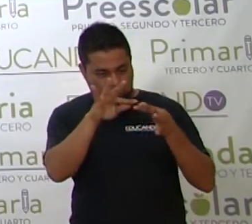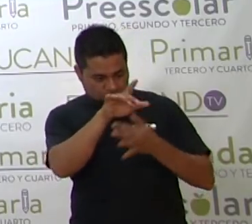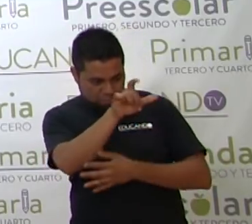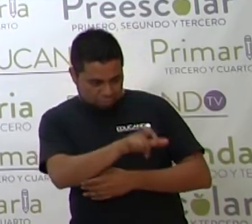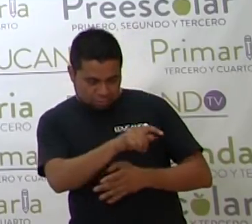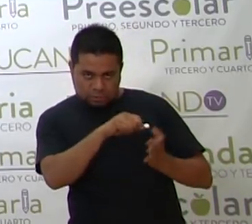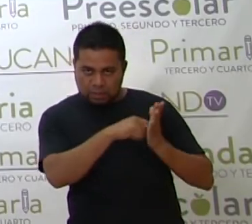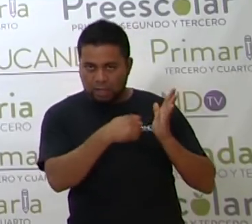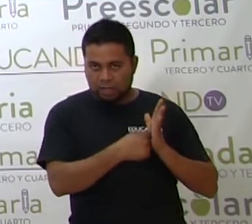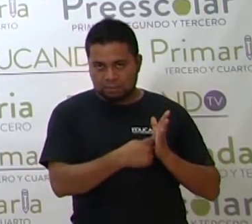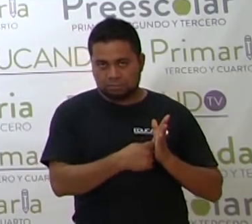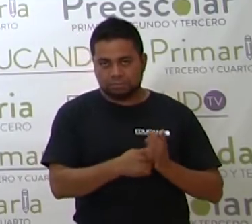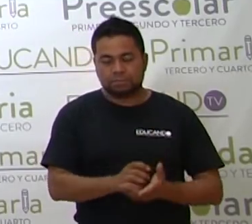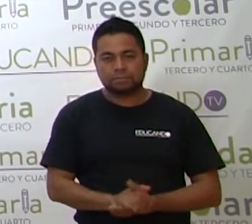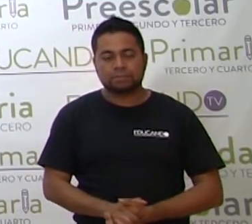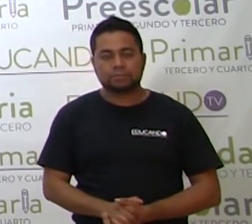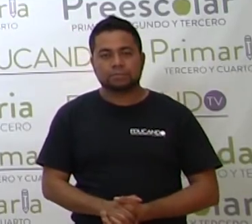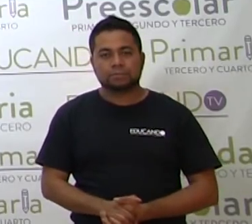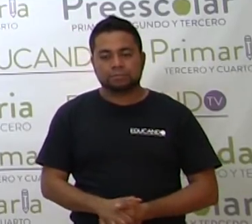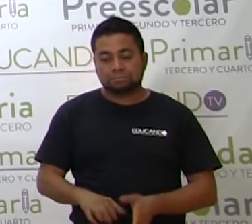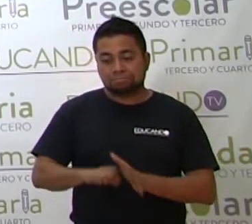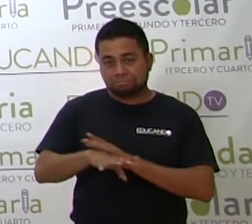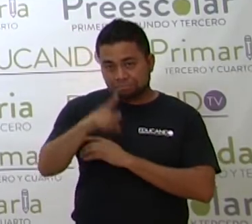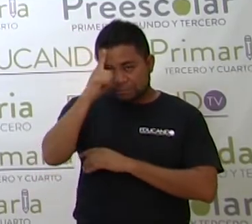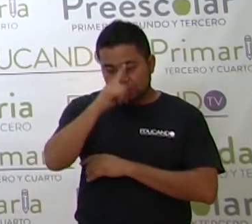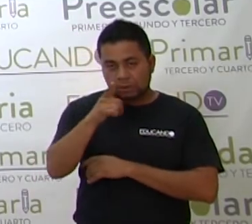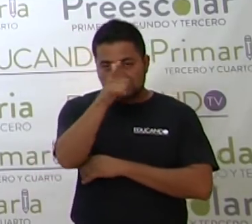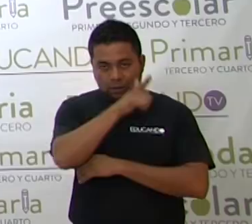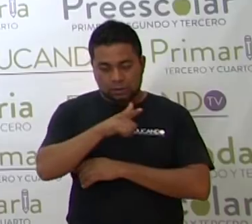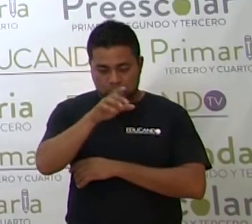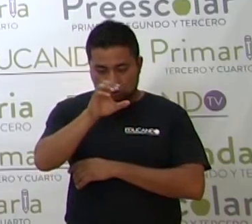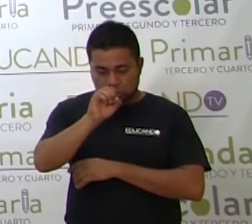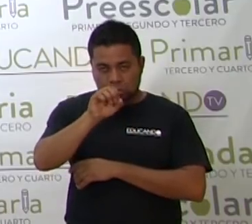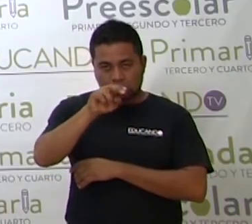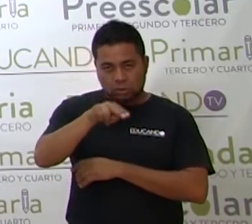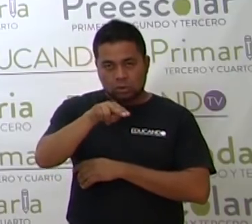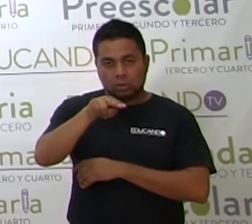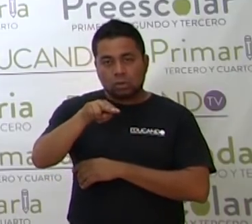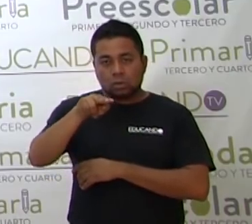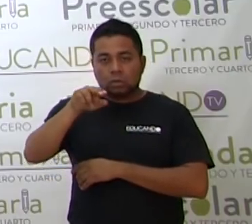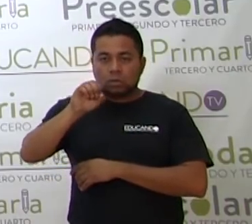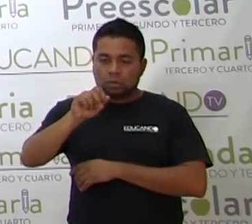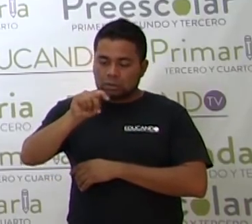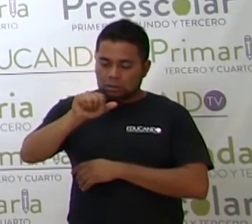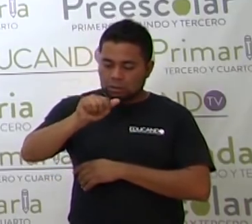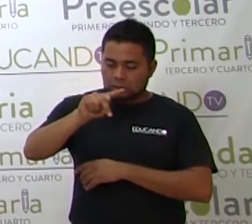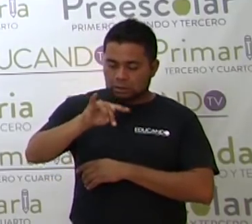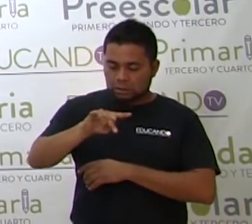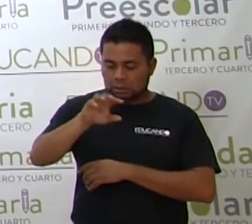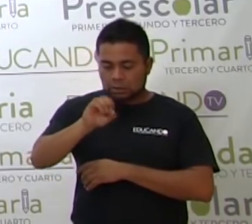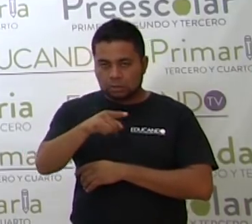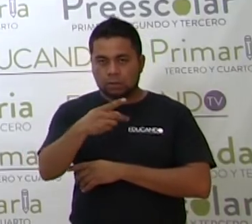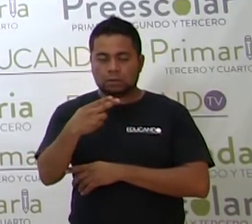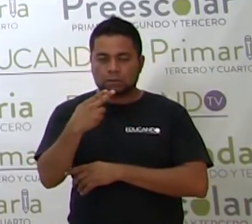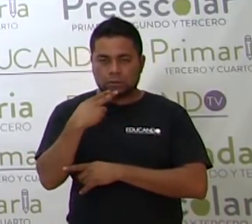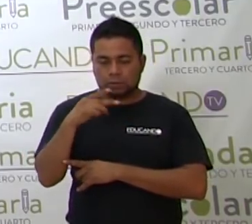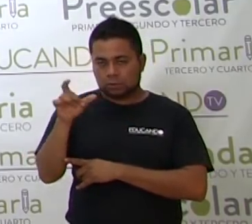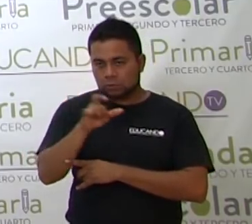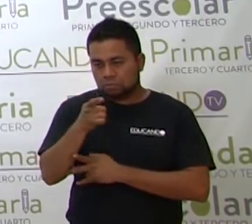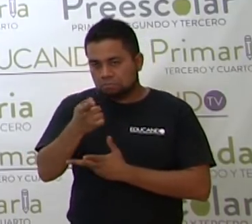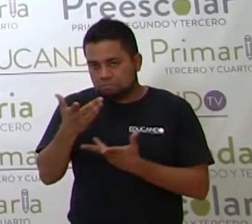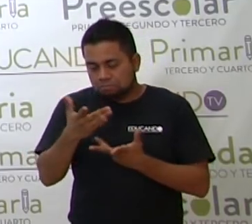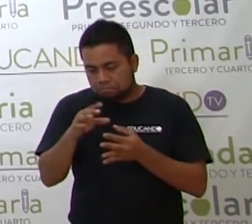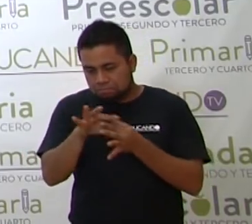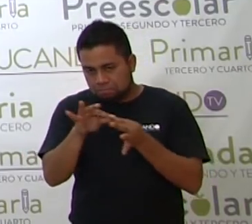técnica. ¿Bien? Y el lenguaje connotativo lo estamos utilizando cuando hacemos